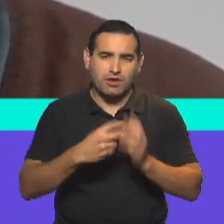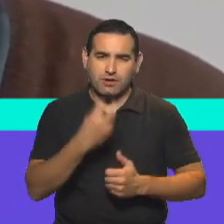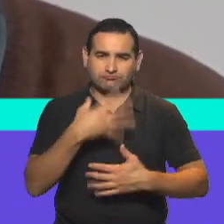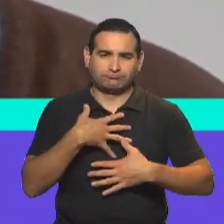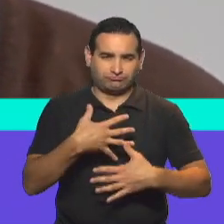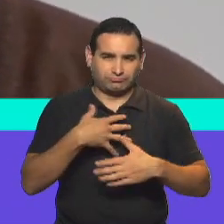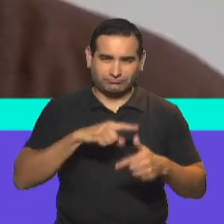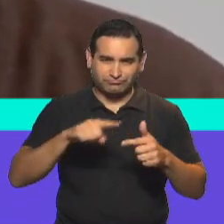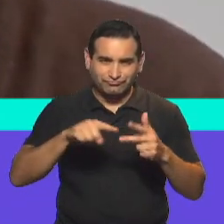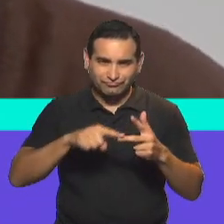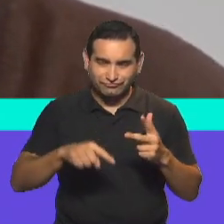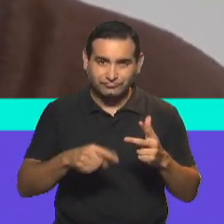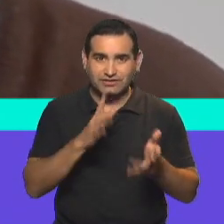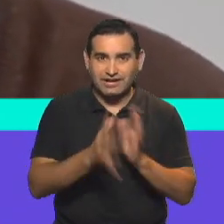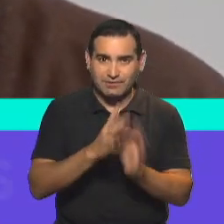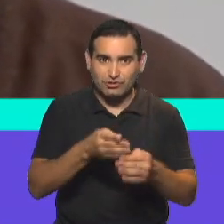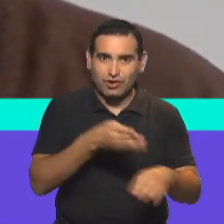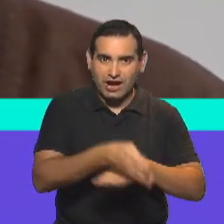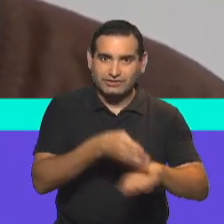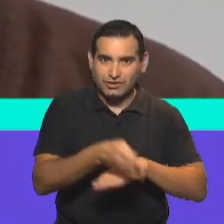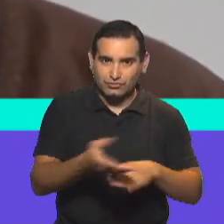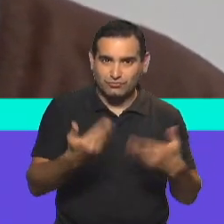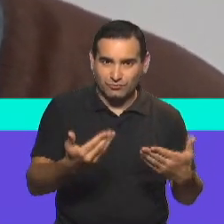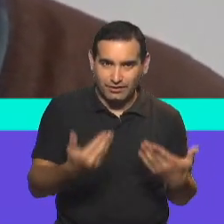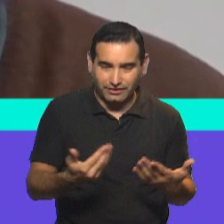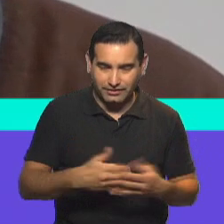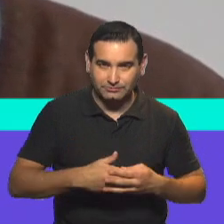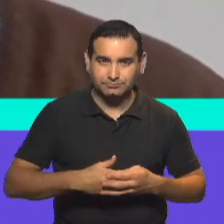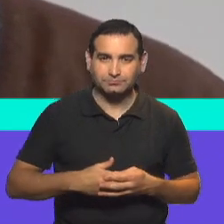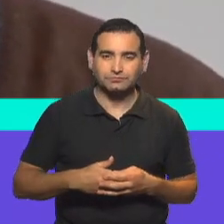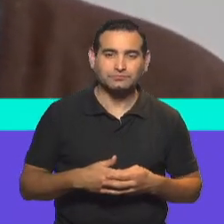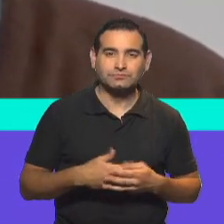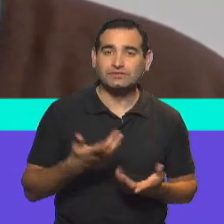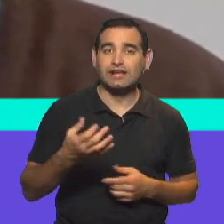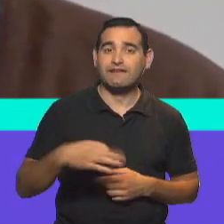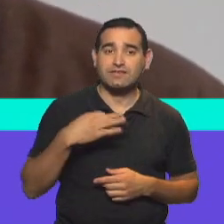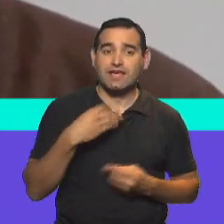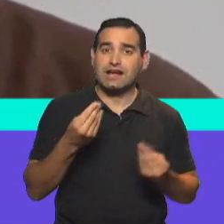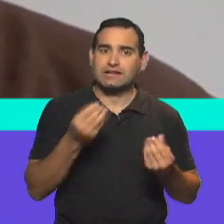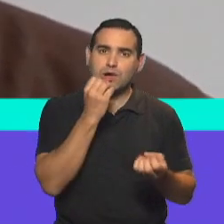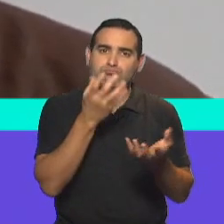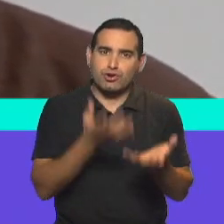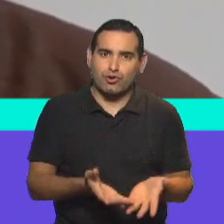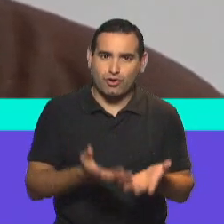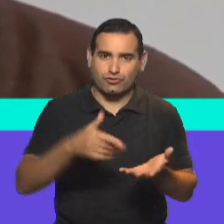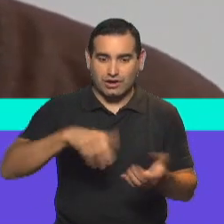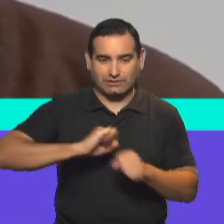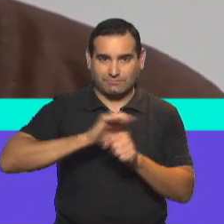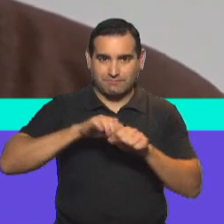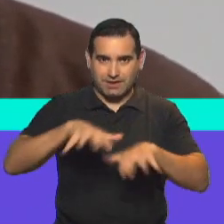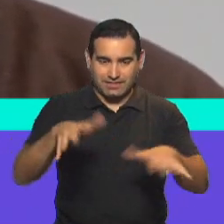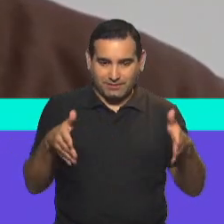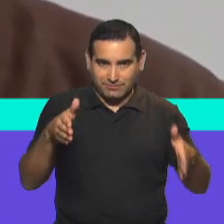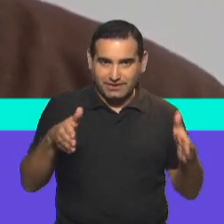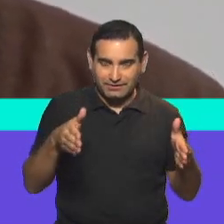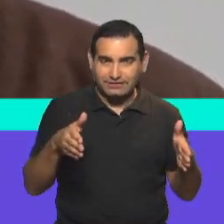y al mismo tiempo los factores de riesgo para mejorar la calidad de vida que, bueno, que durante la pandemia a